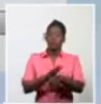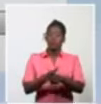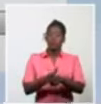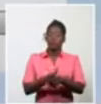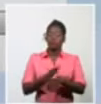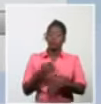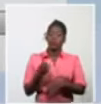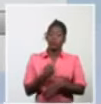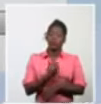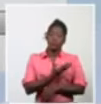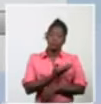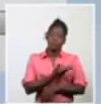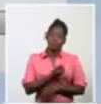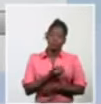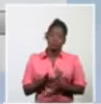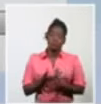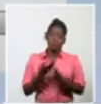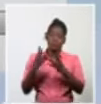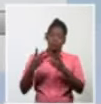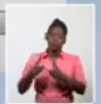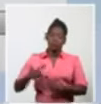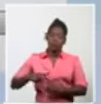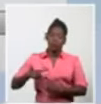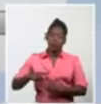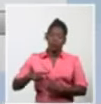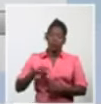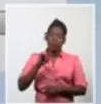lamentablemente un total de